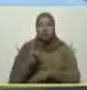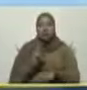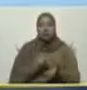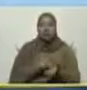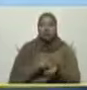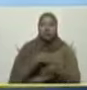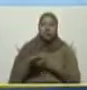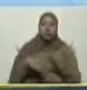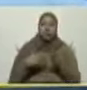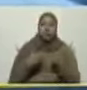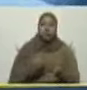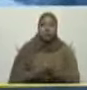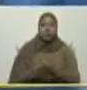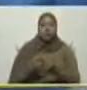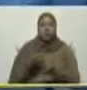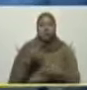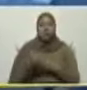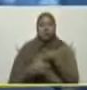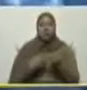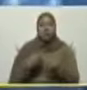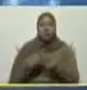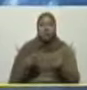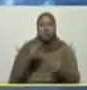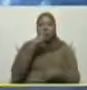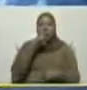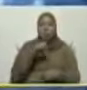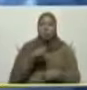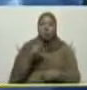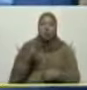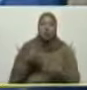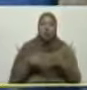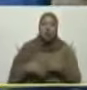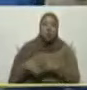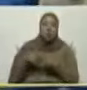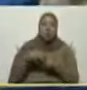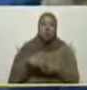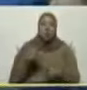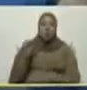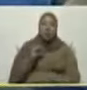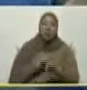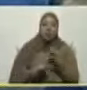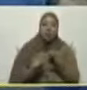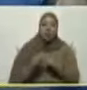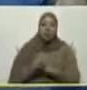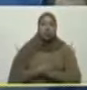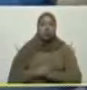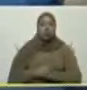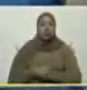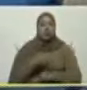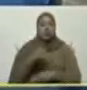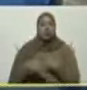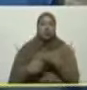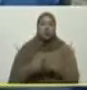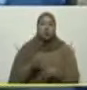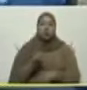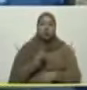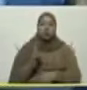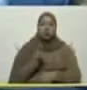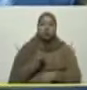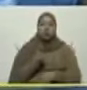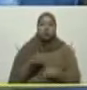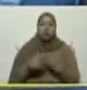debe quedar sepultado para siempre el tiempo del odio el tiempo de la intolerancia el enfrentamiento para qué sirvieron las guarimbas para